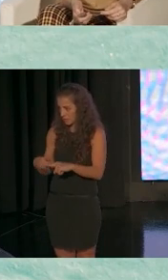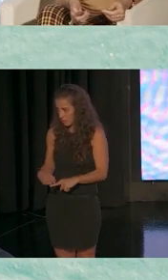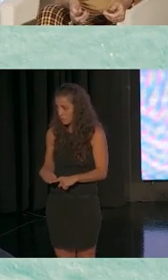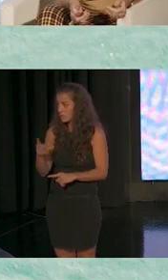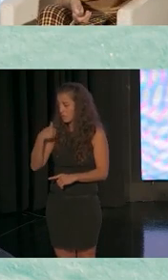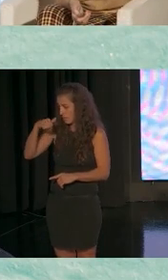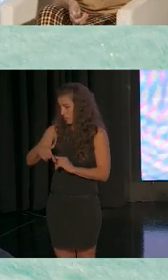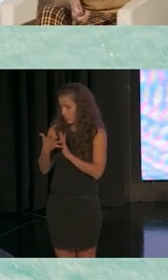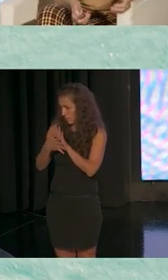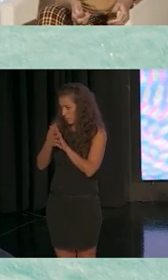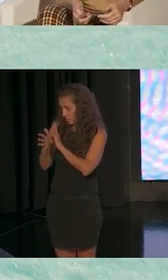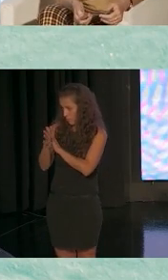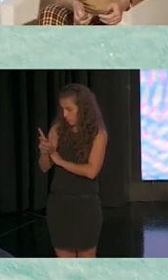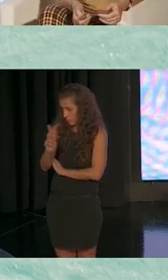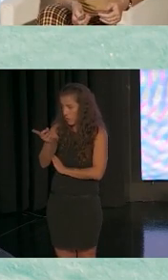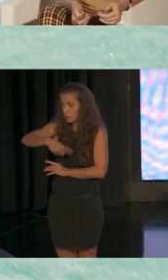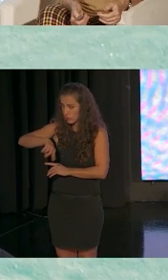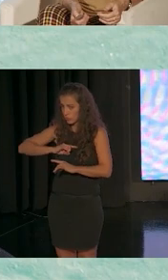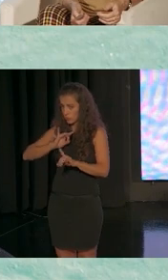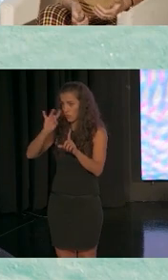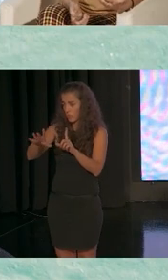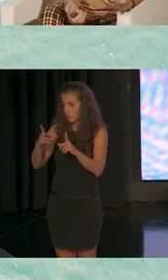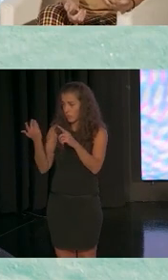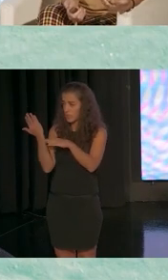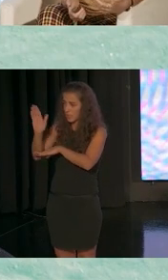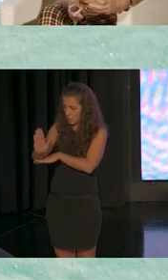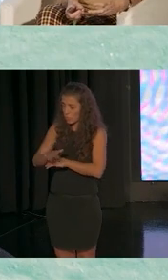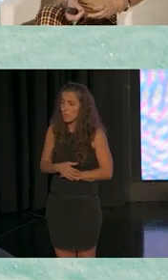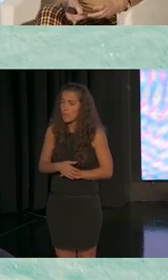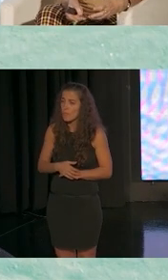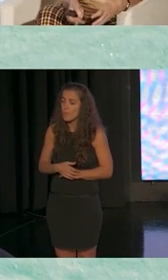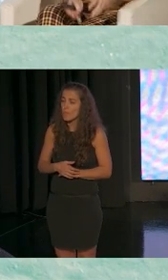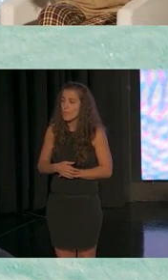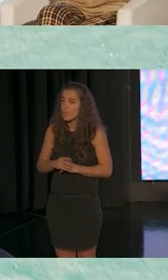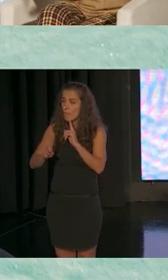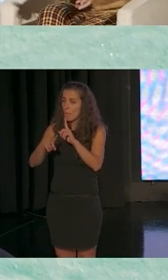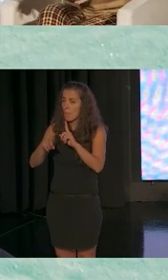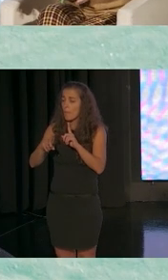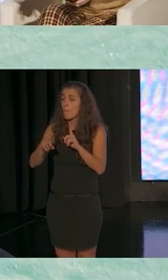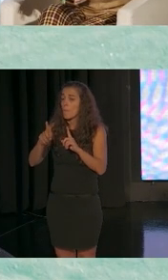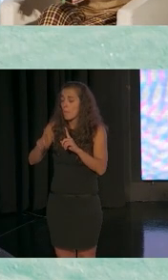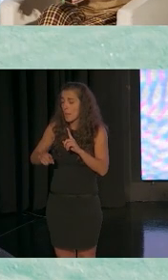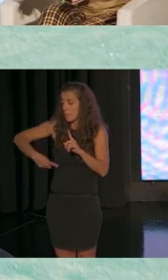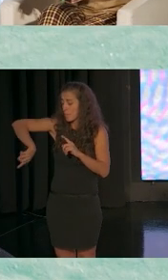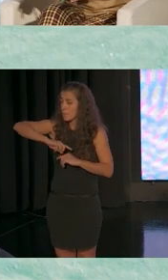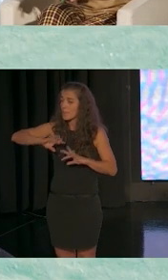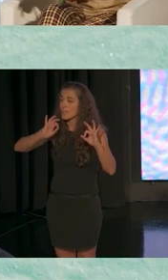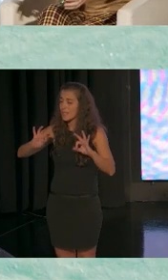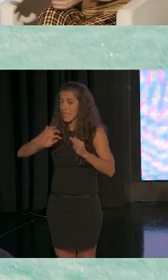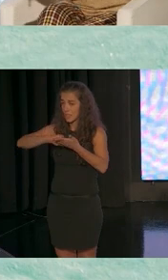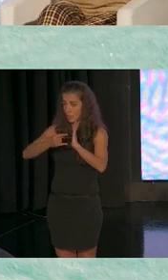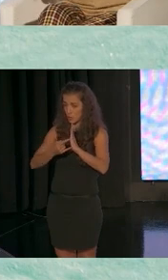la la la presentación también y para nosotros tras digamos hacer un proyecto de transformación en atención